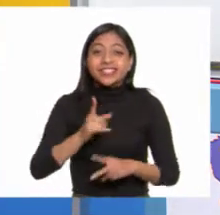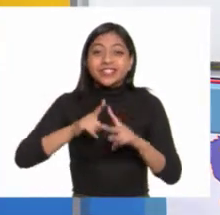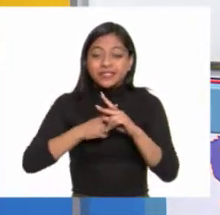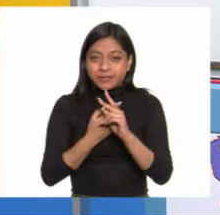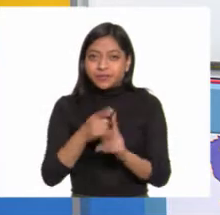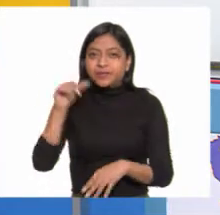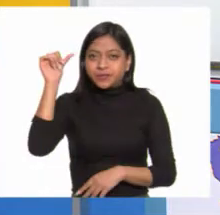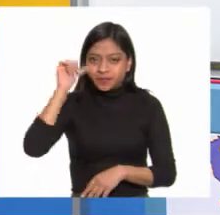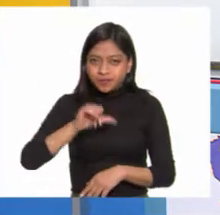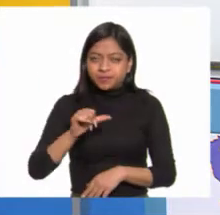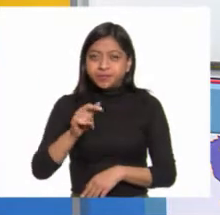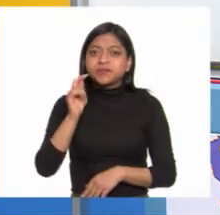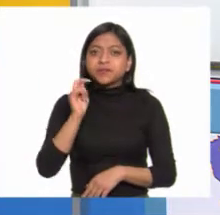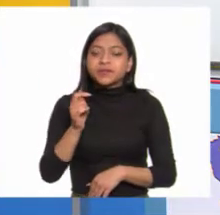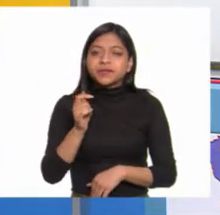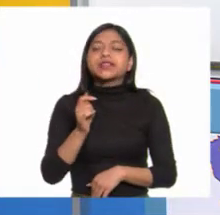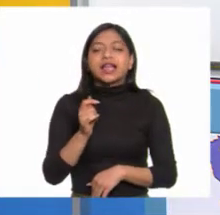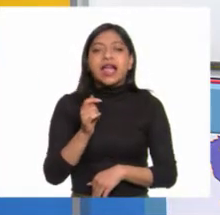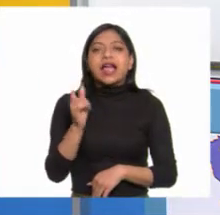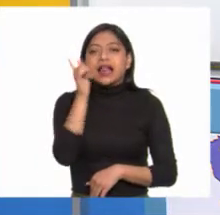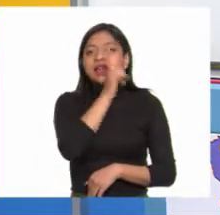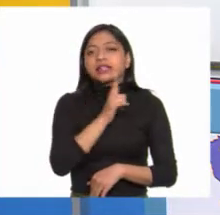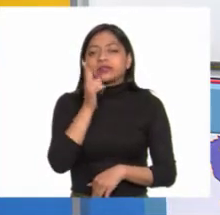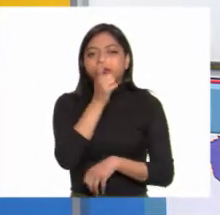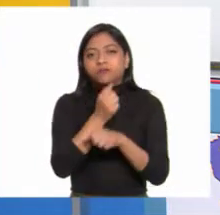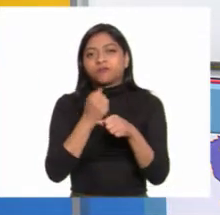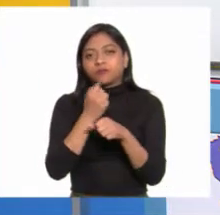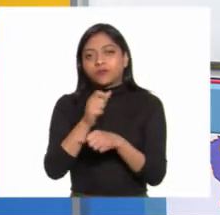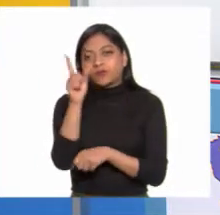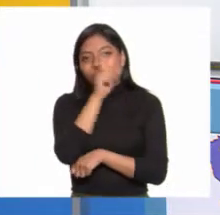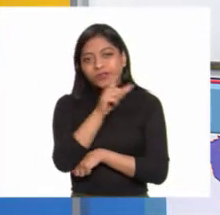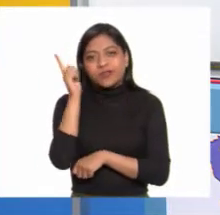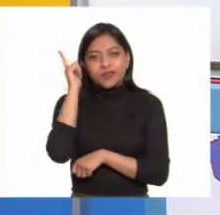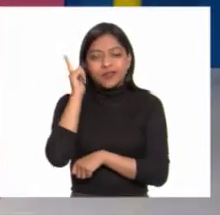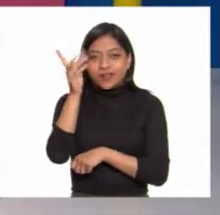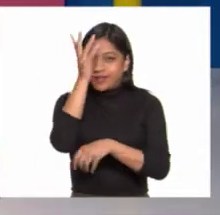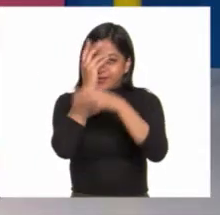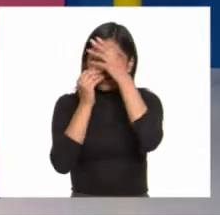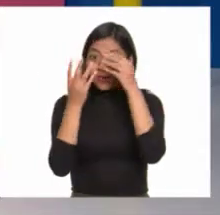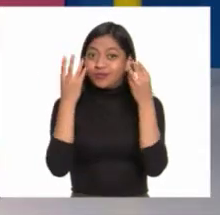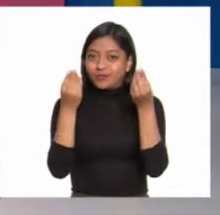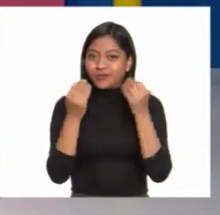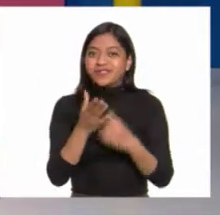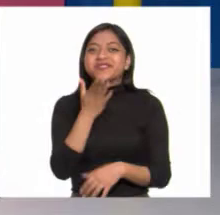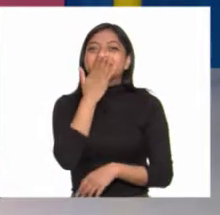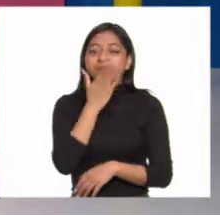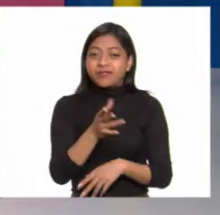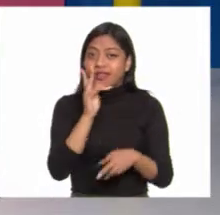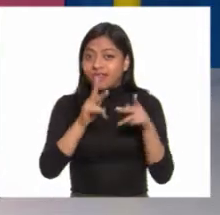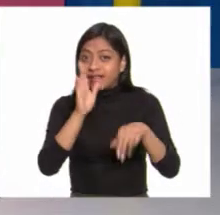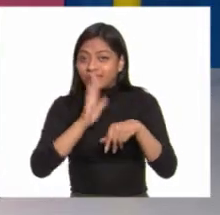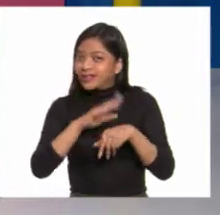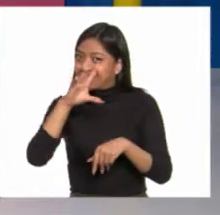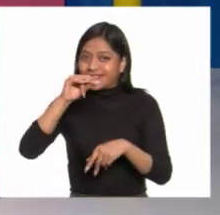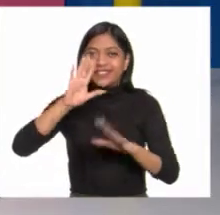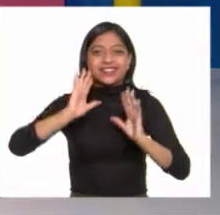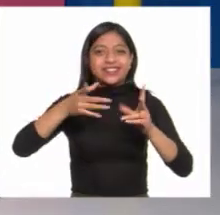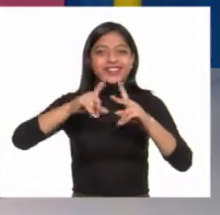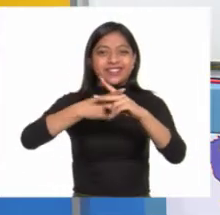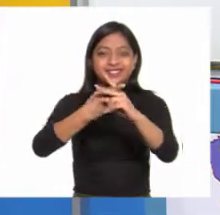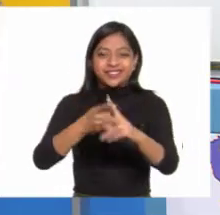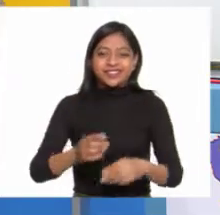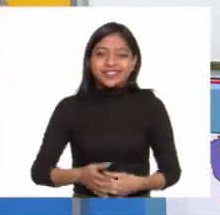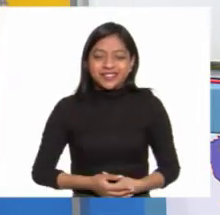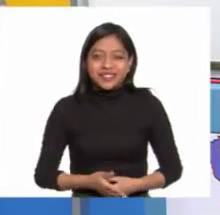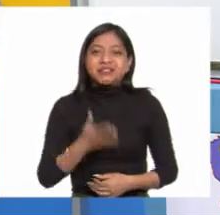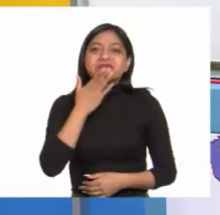precisamente nuestra práctica de lenguaje. Espero que todos podamos aprender mucho. Pues que no se hable más y comenzamos.